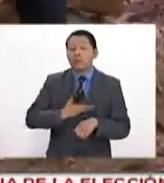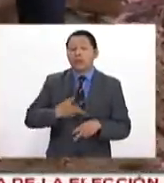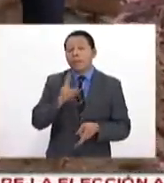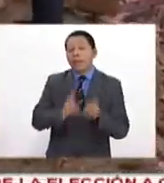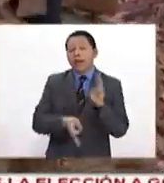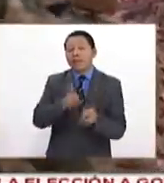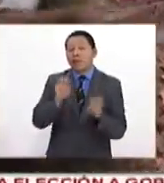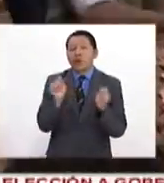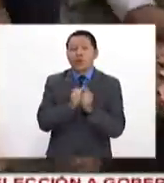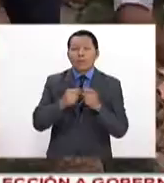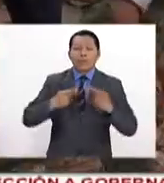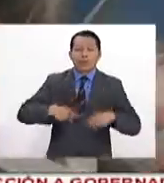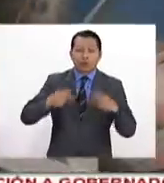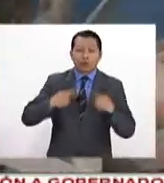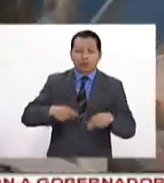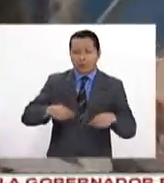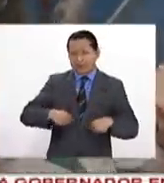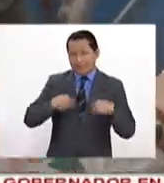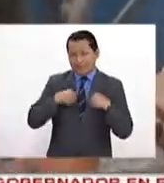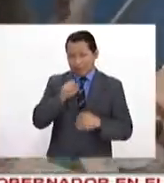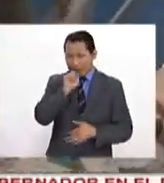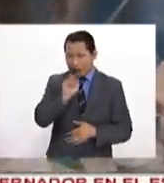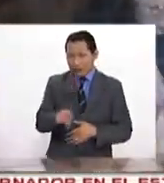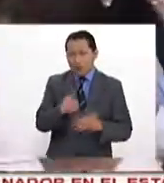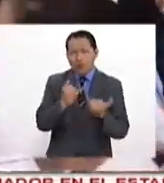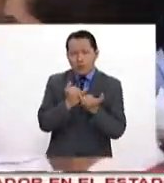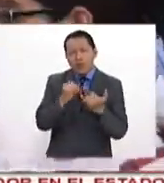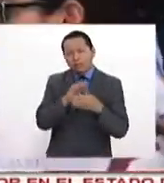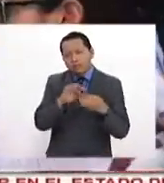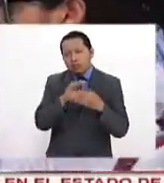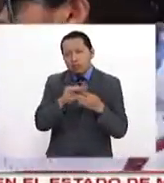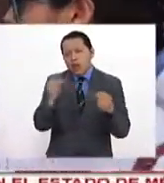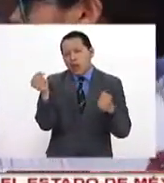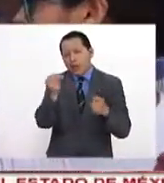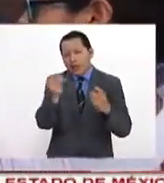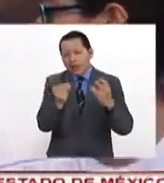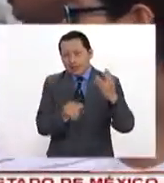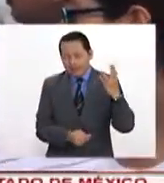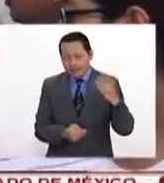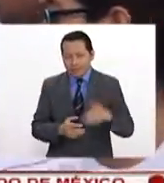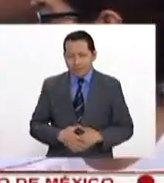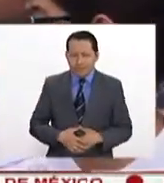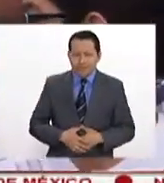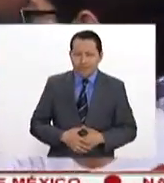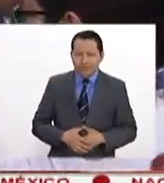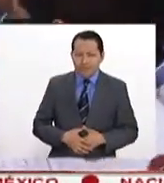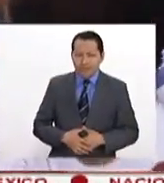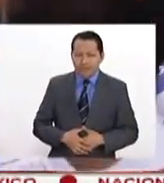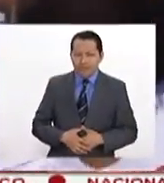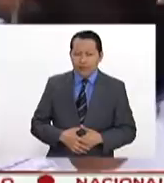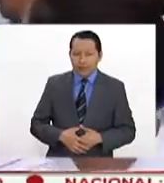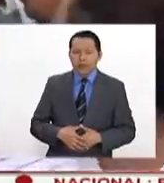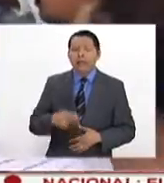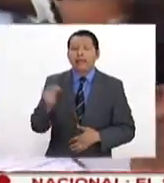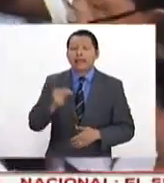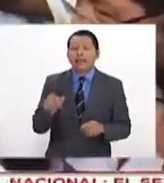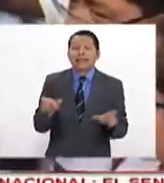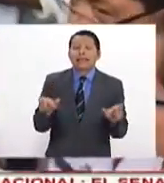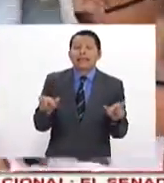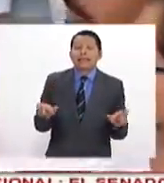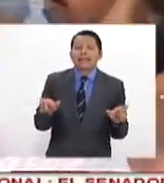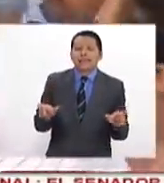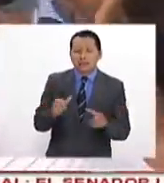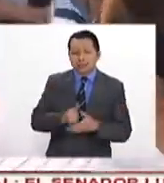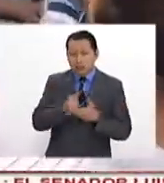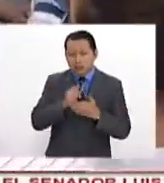con pobladores quienes le manifestaron sus necesidades. Ya pasaron, ya pasaron. Necesitamos esta seguridad, que nos